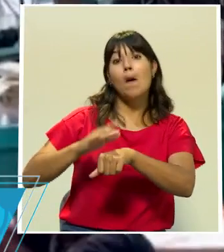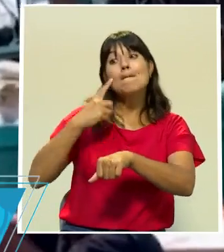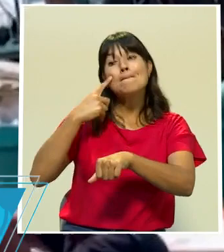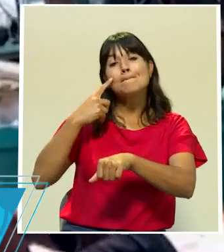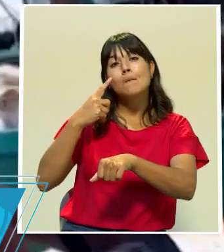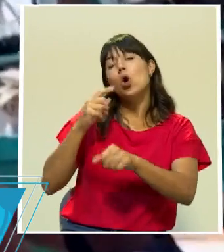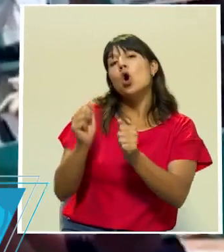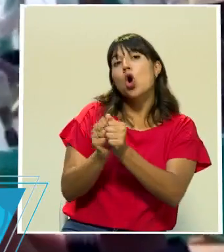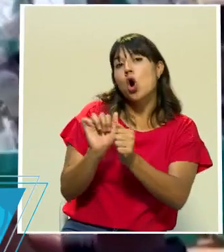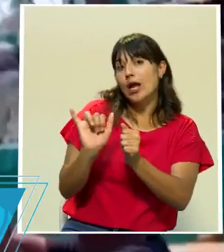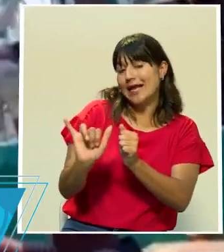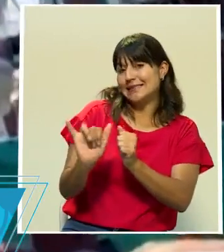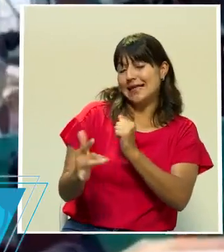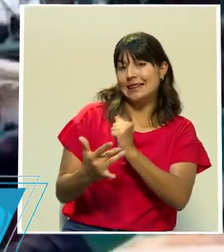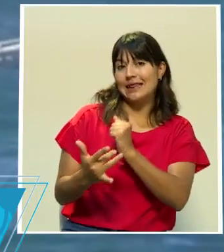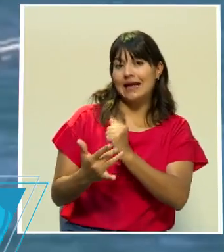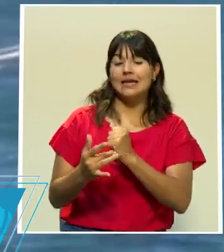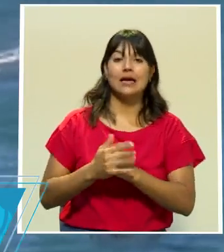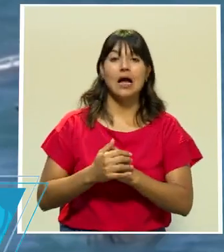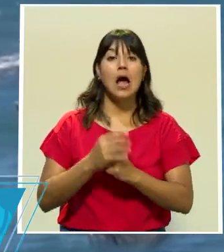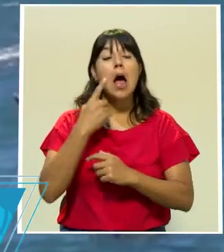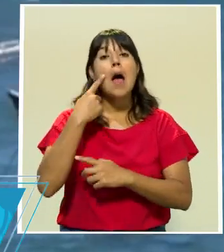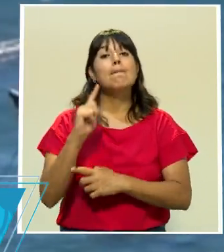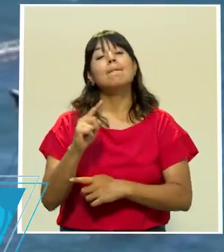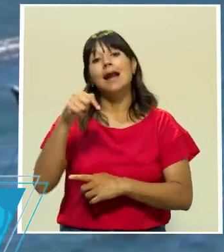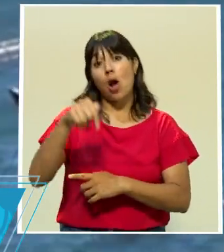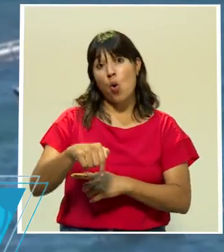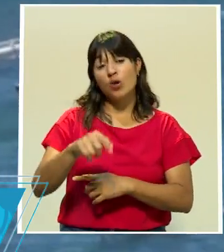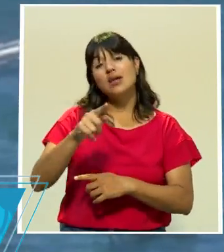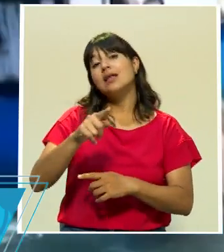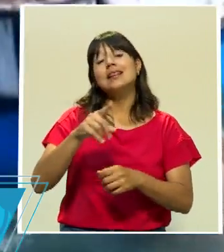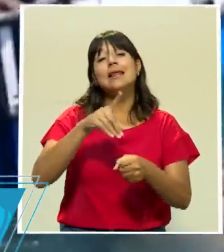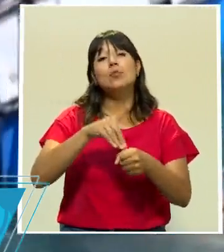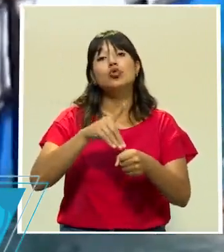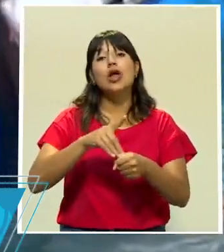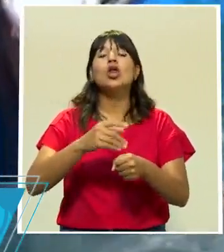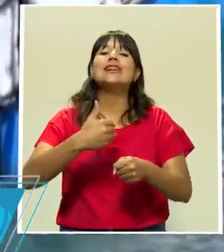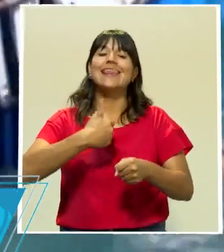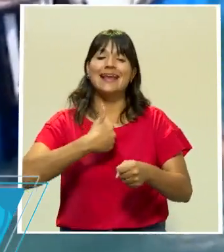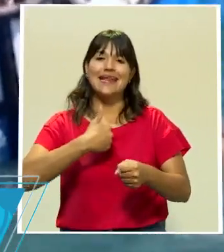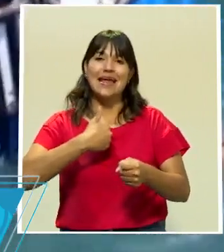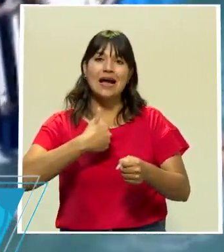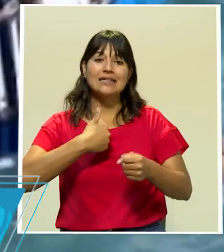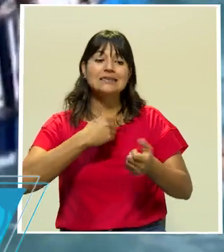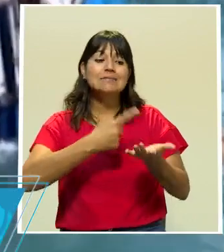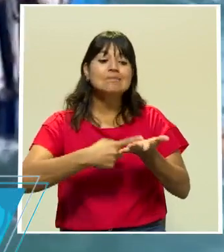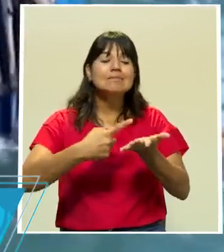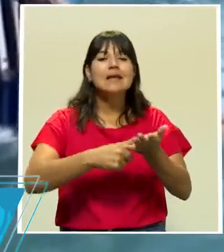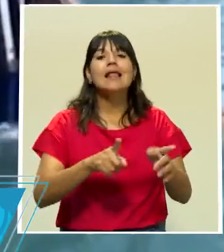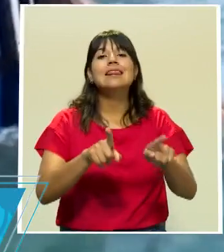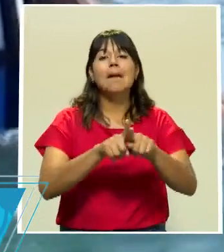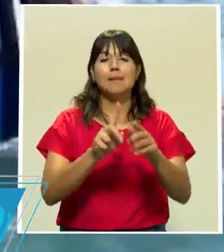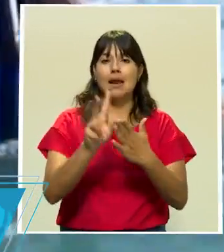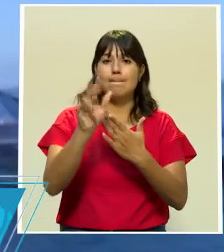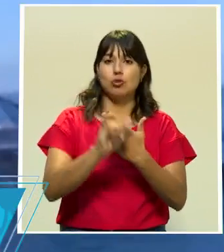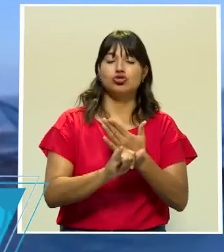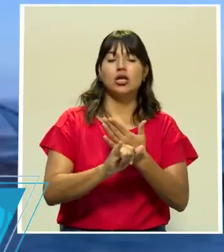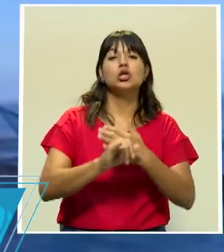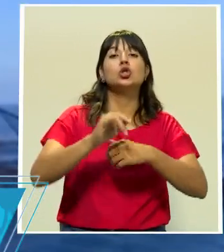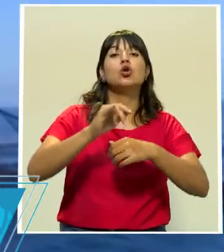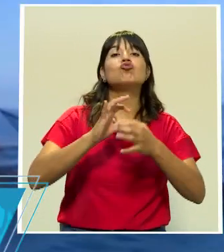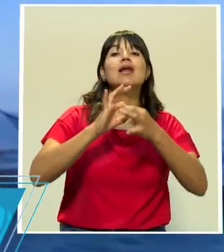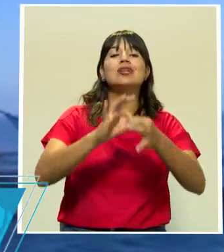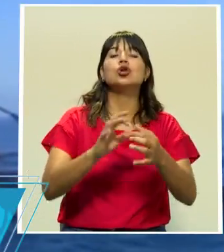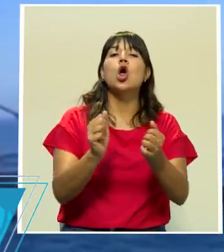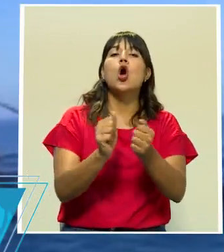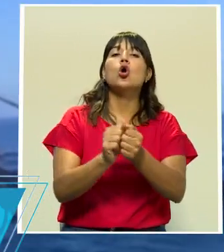este jueves, los diputados tenían que analizar también el proyecto de ley que pretende reducir el monto del